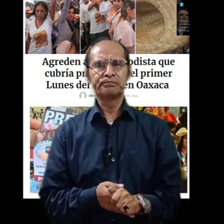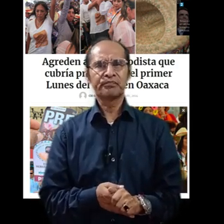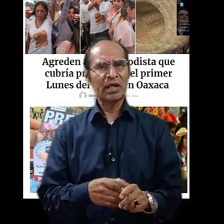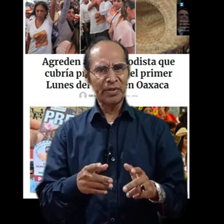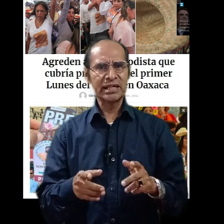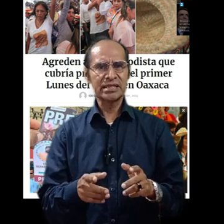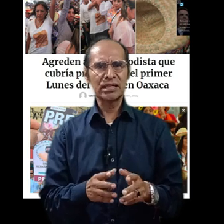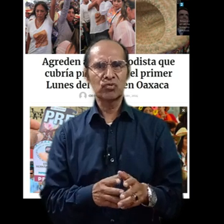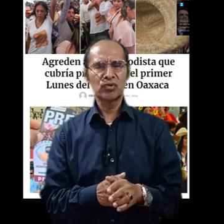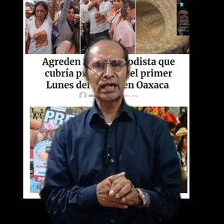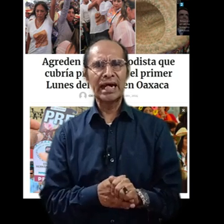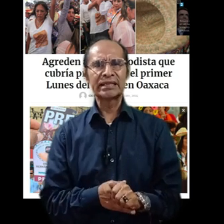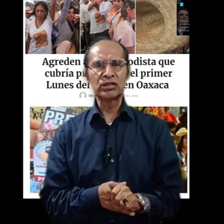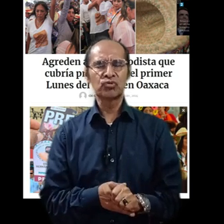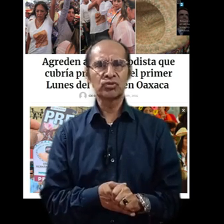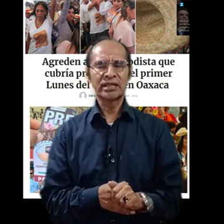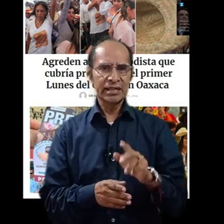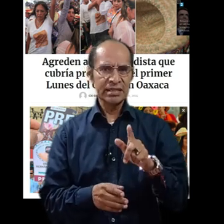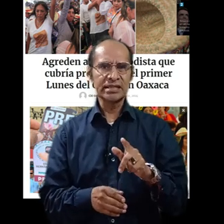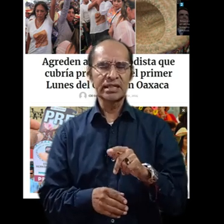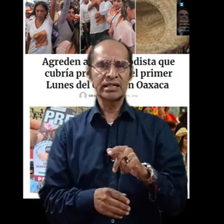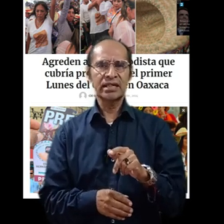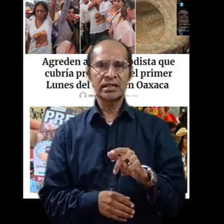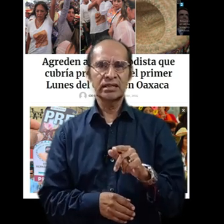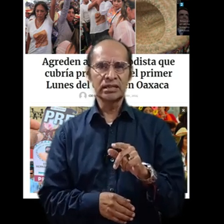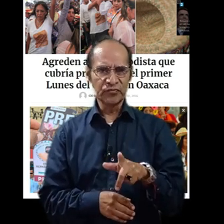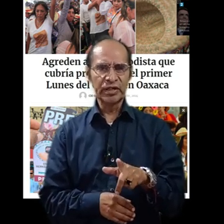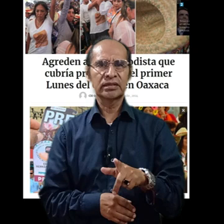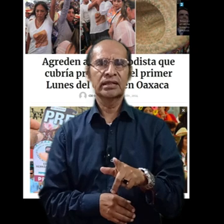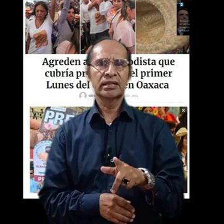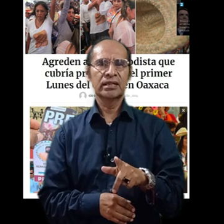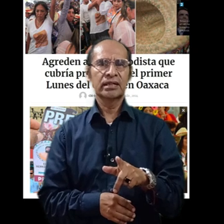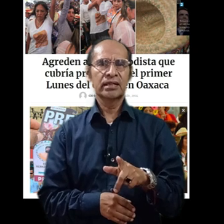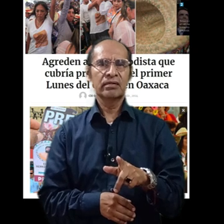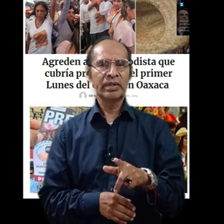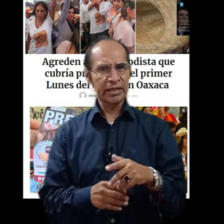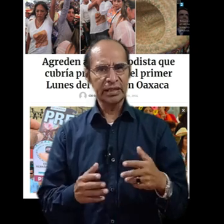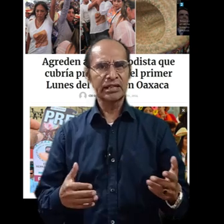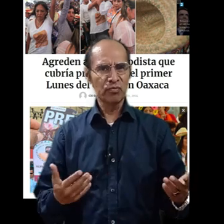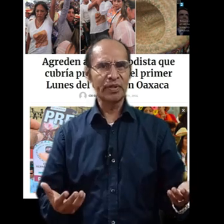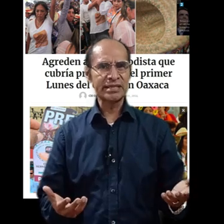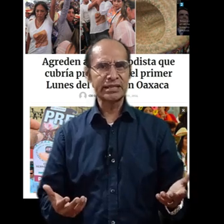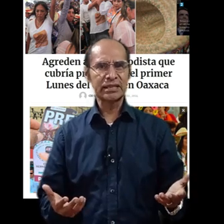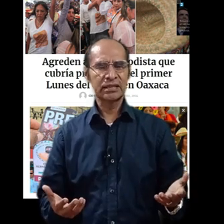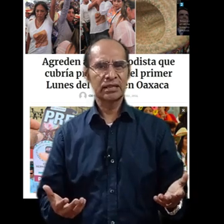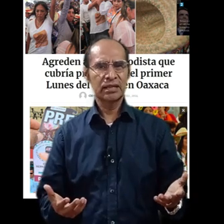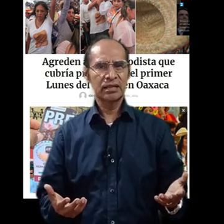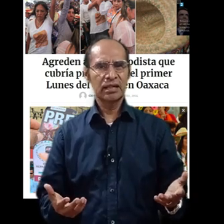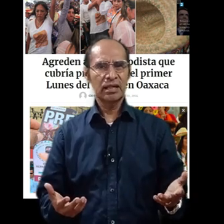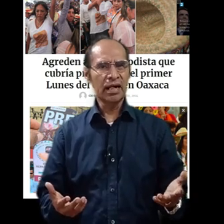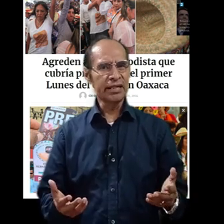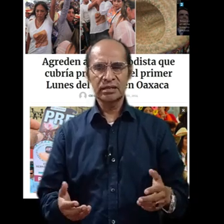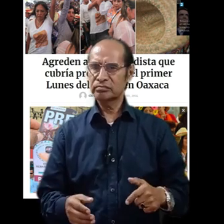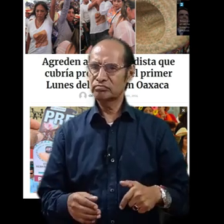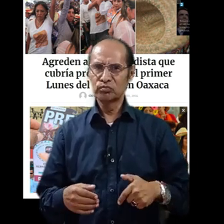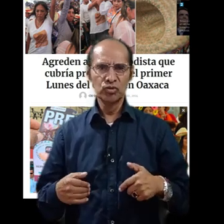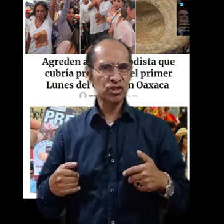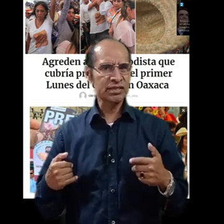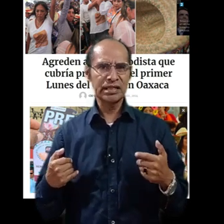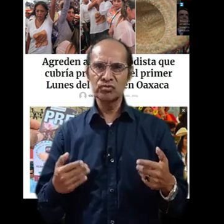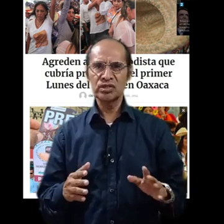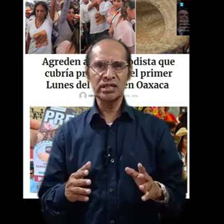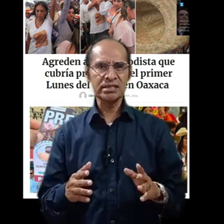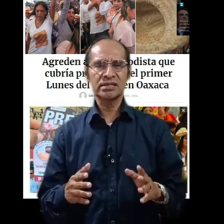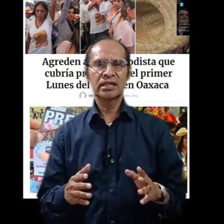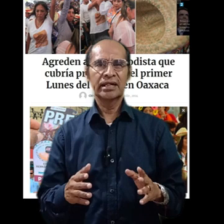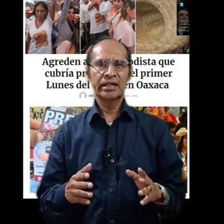eh merecen una actitud seria y fuerte para que quede un precedente hay